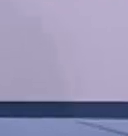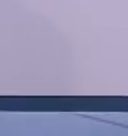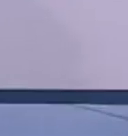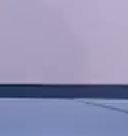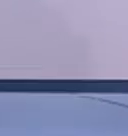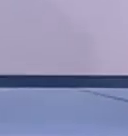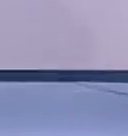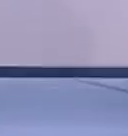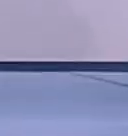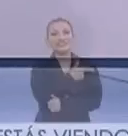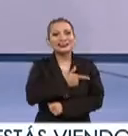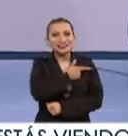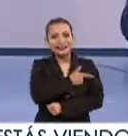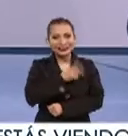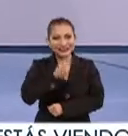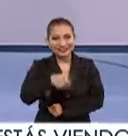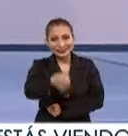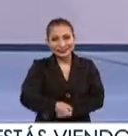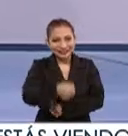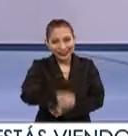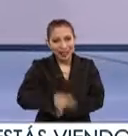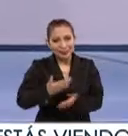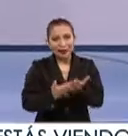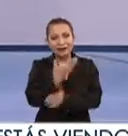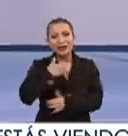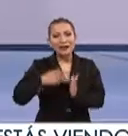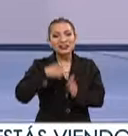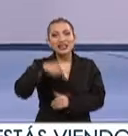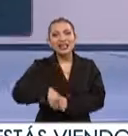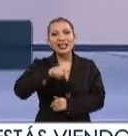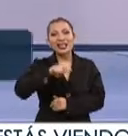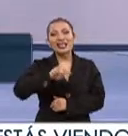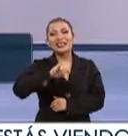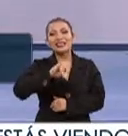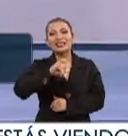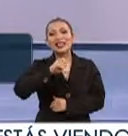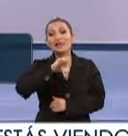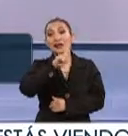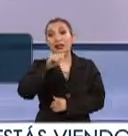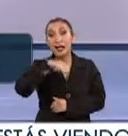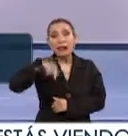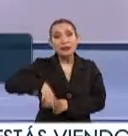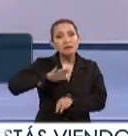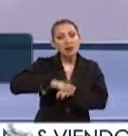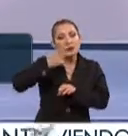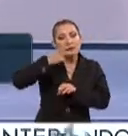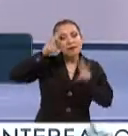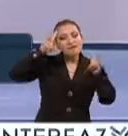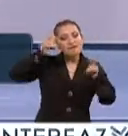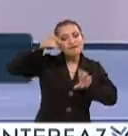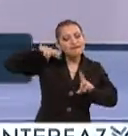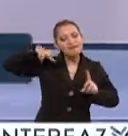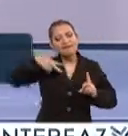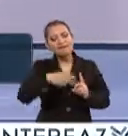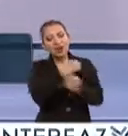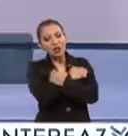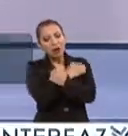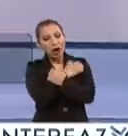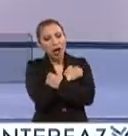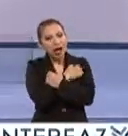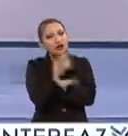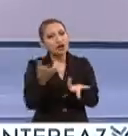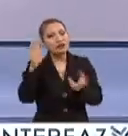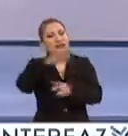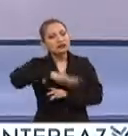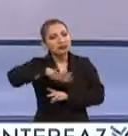Muy buenos días, qué gusto nos da saludarlos una mañana más aquí en Interfaz, el programa en donde profundizamos desde la perspectiva educativa